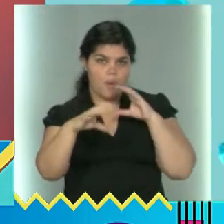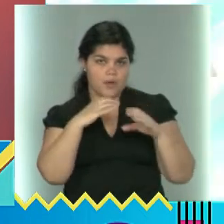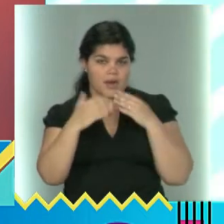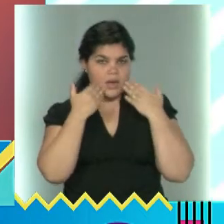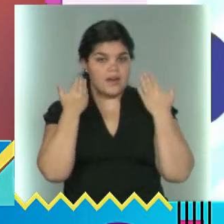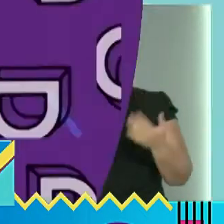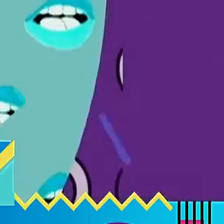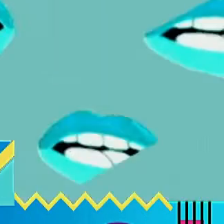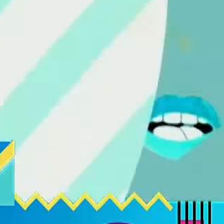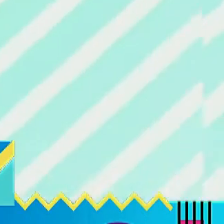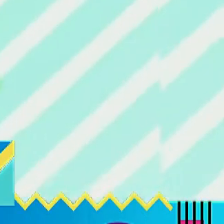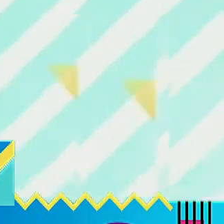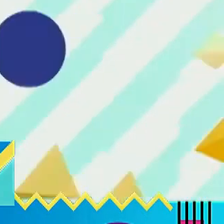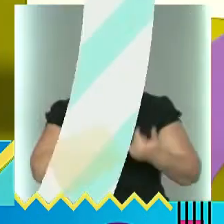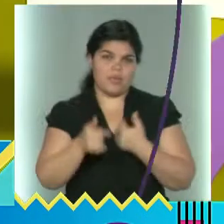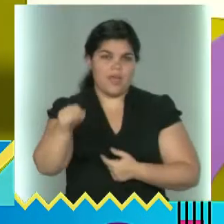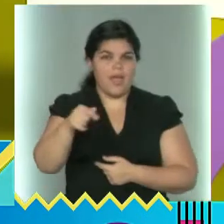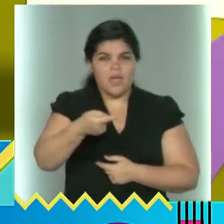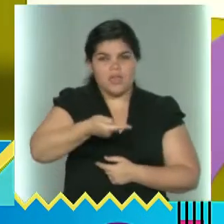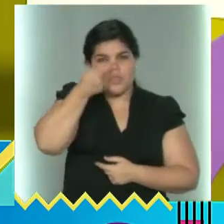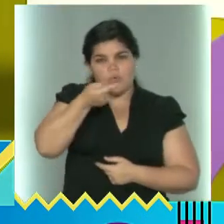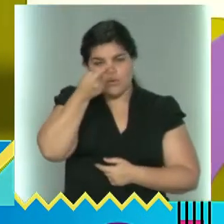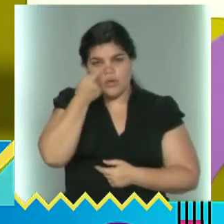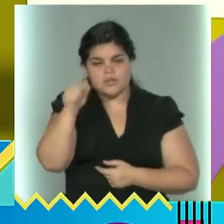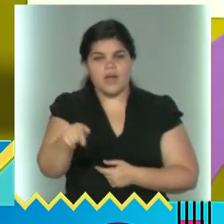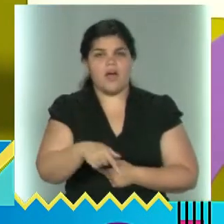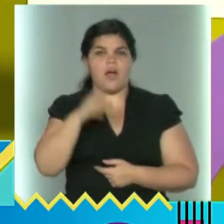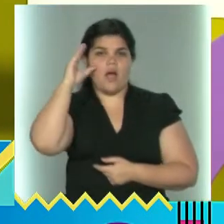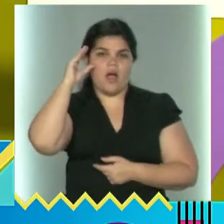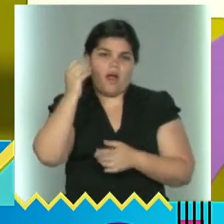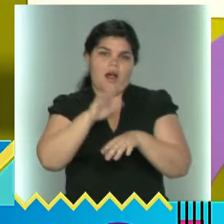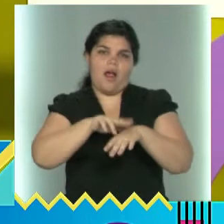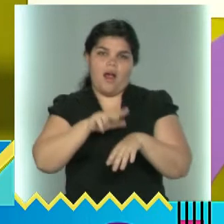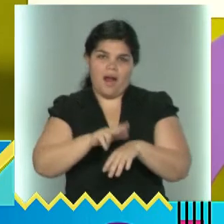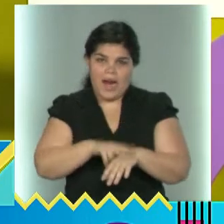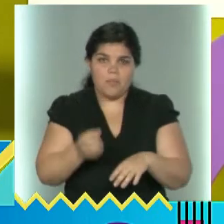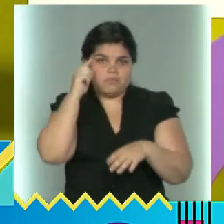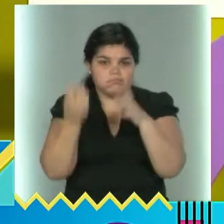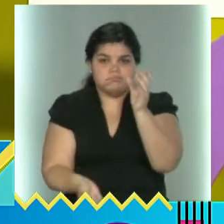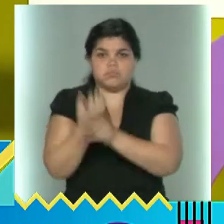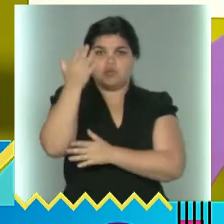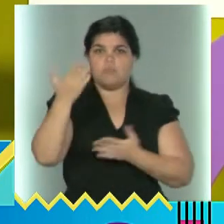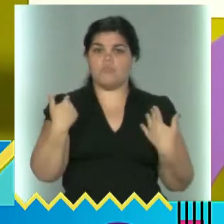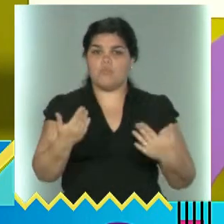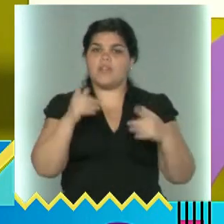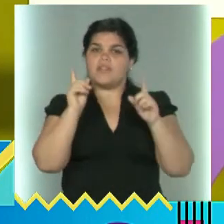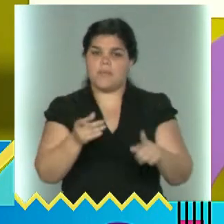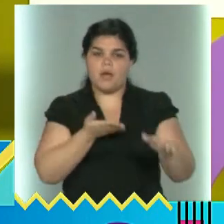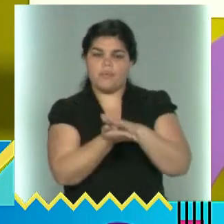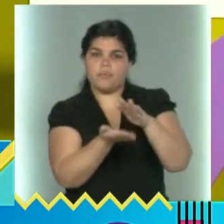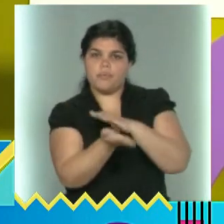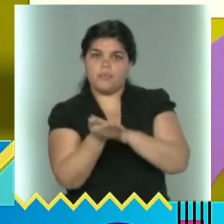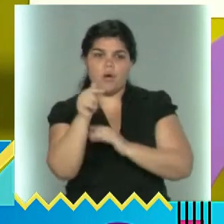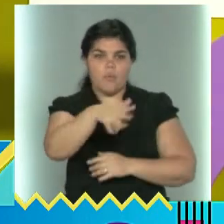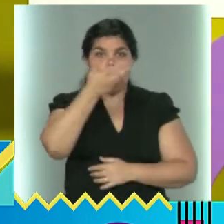este aporte que haces desde tu curiosidad, desde tu capacidad de inventar algo y de tener no solamente una máquina para hacer lo que vos tenés ganas de